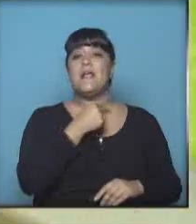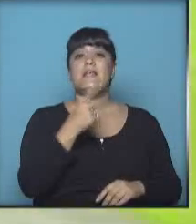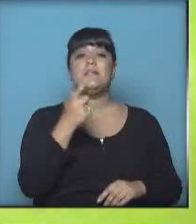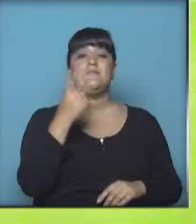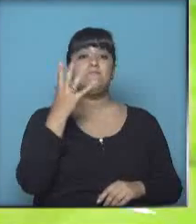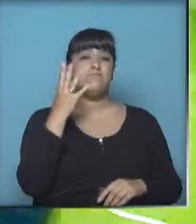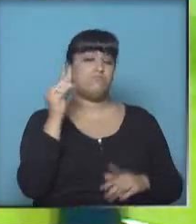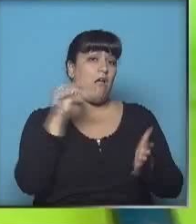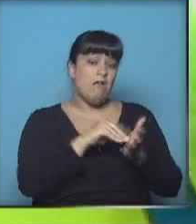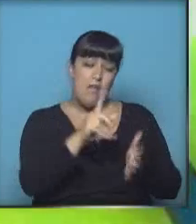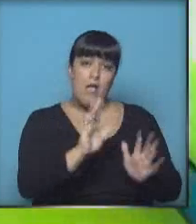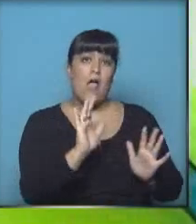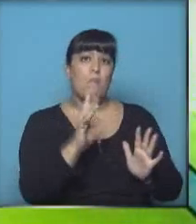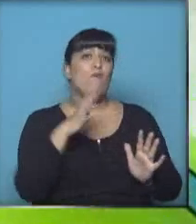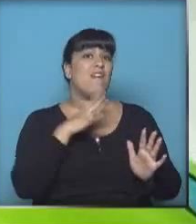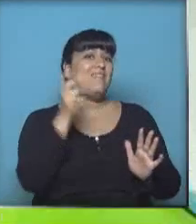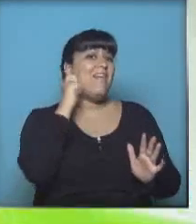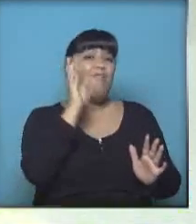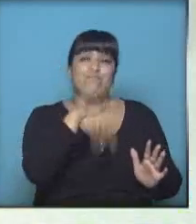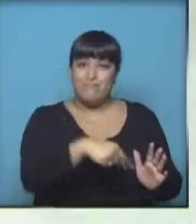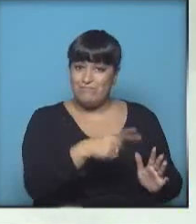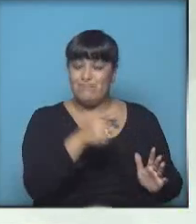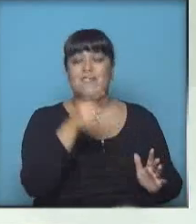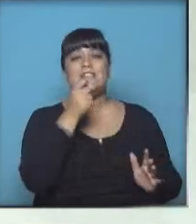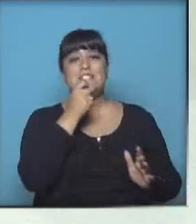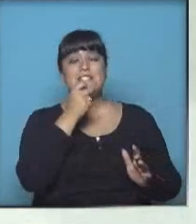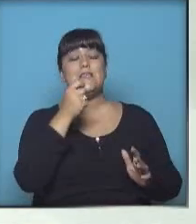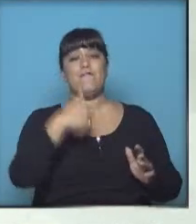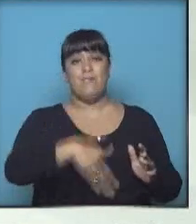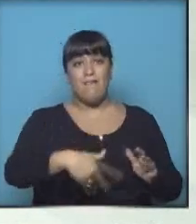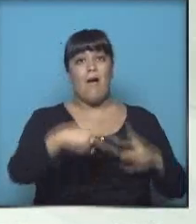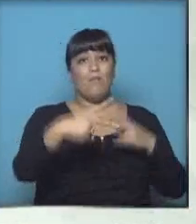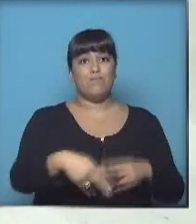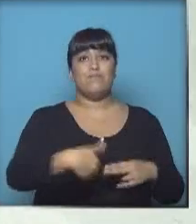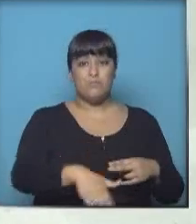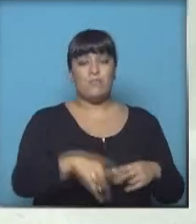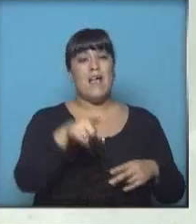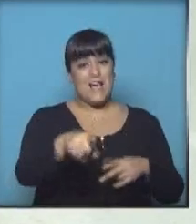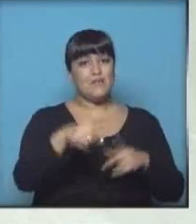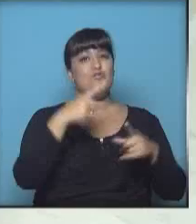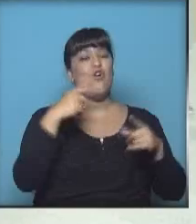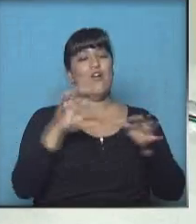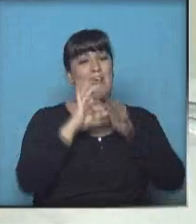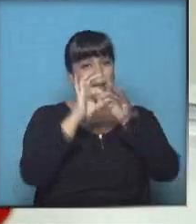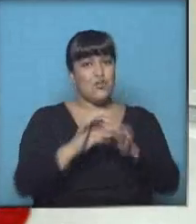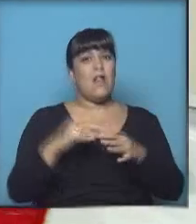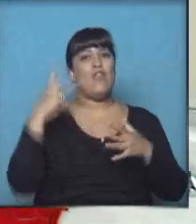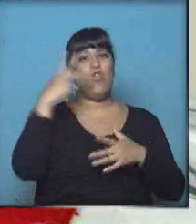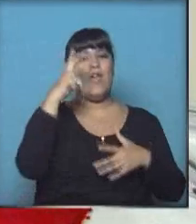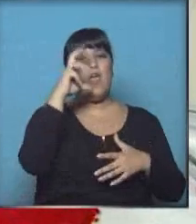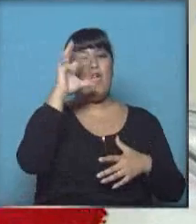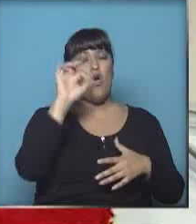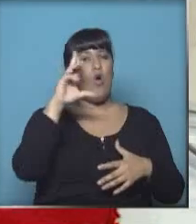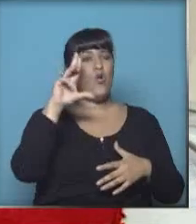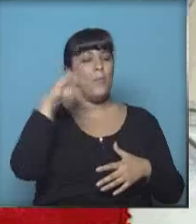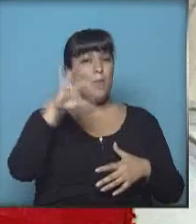eso. Sí. Porque, como vos bien dijiste, también tenemos que, si estamos en la edad menopáusica, esto tiene que ver con una cuestión hormonal. ¿Qué puede tratarse también?